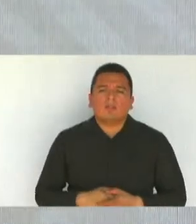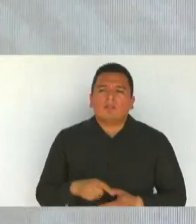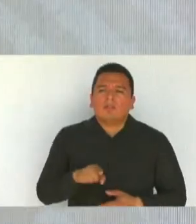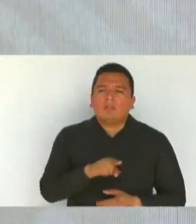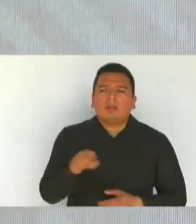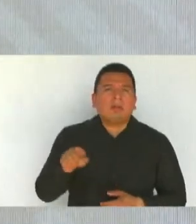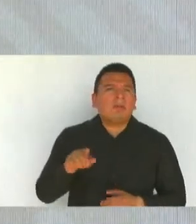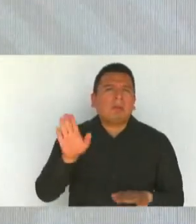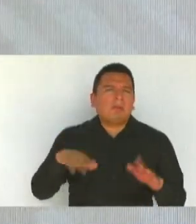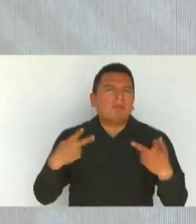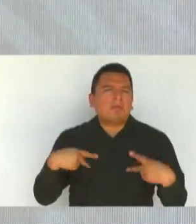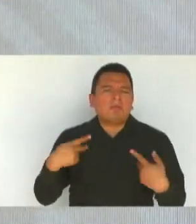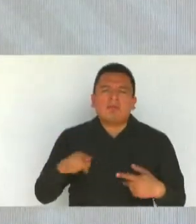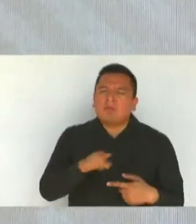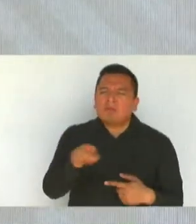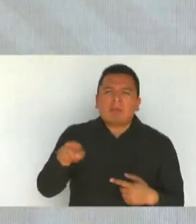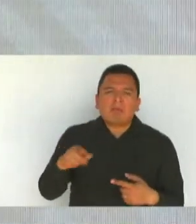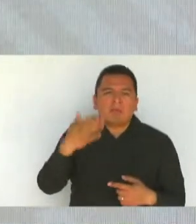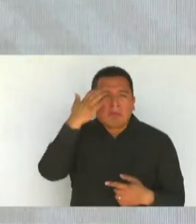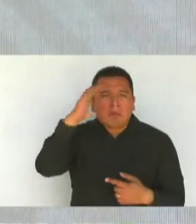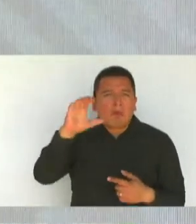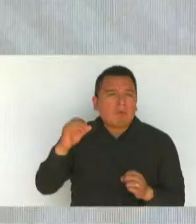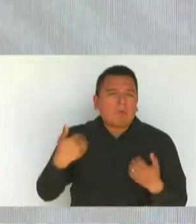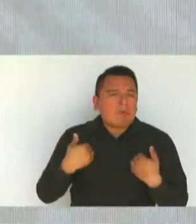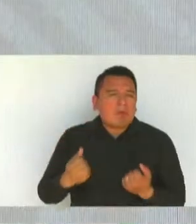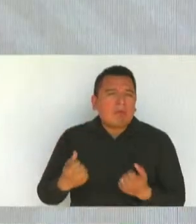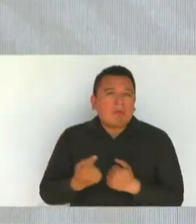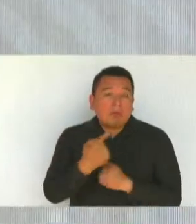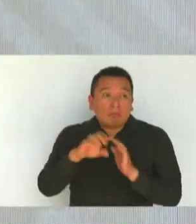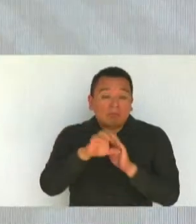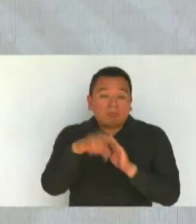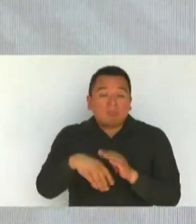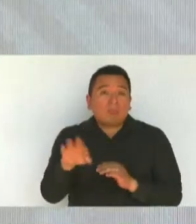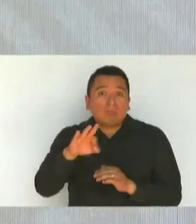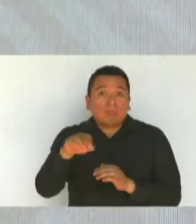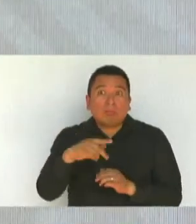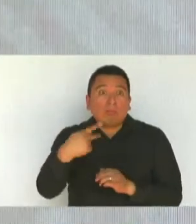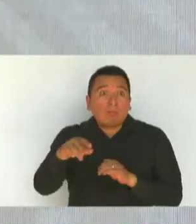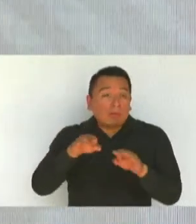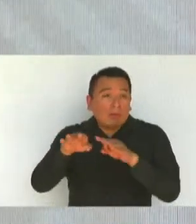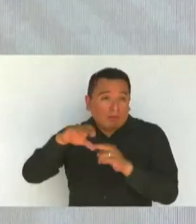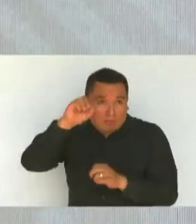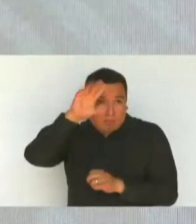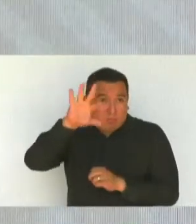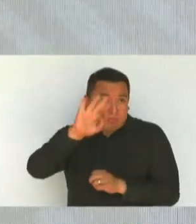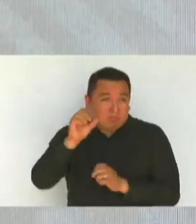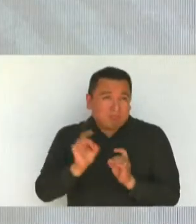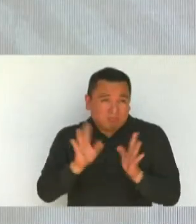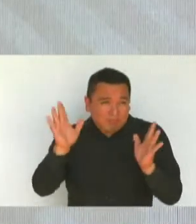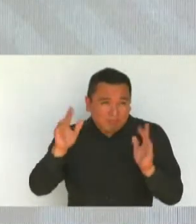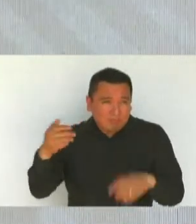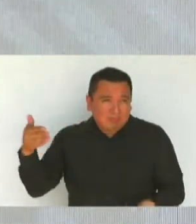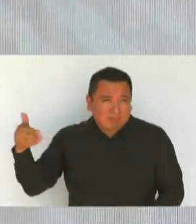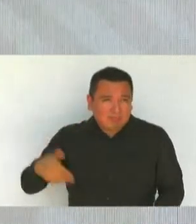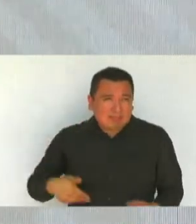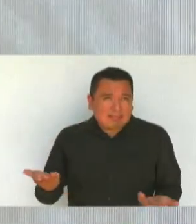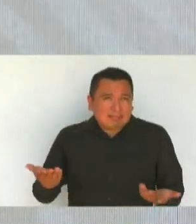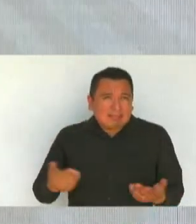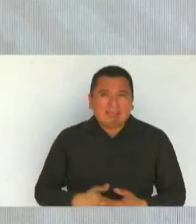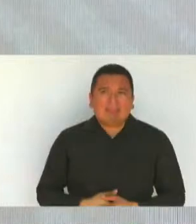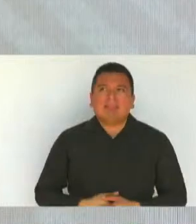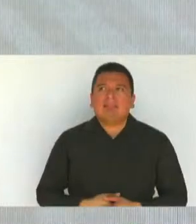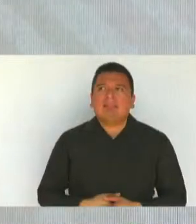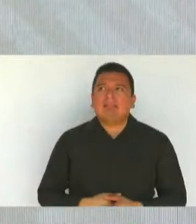mal comprendido en muchos ámbitos, porque un accidente dentro de una minería o de una mina es muy